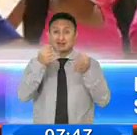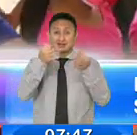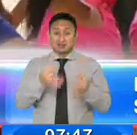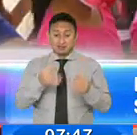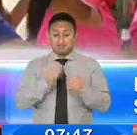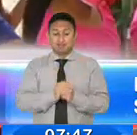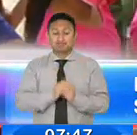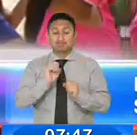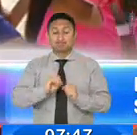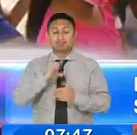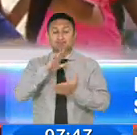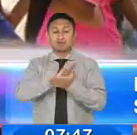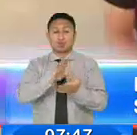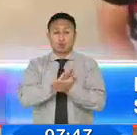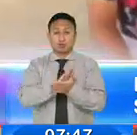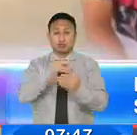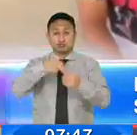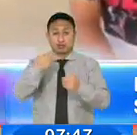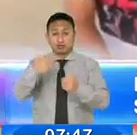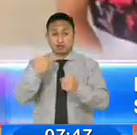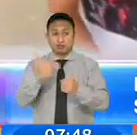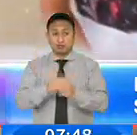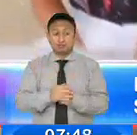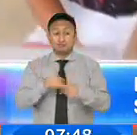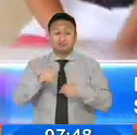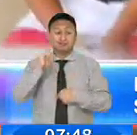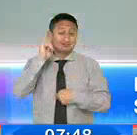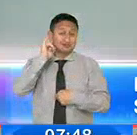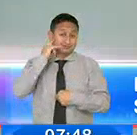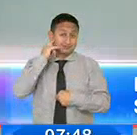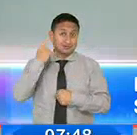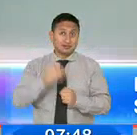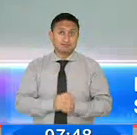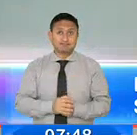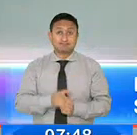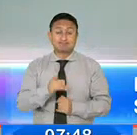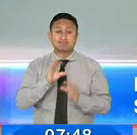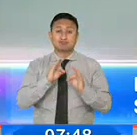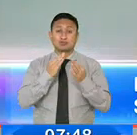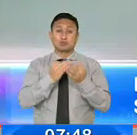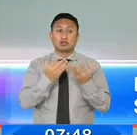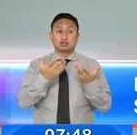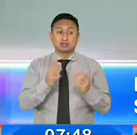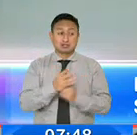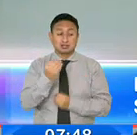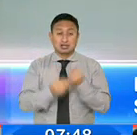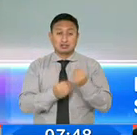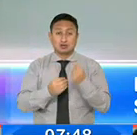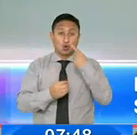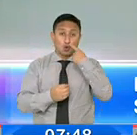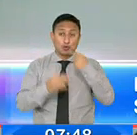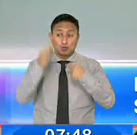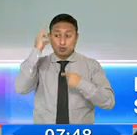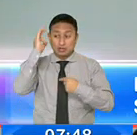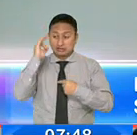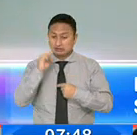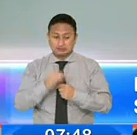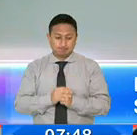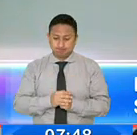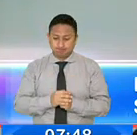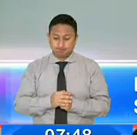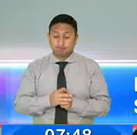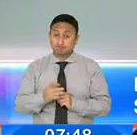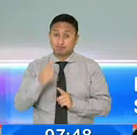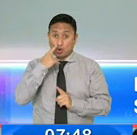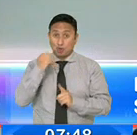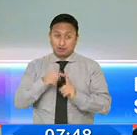abandono escolar está más presente en las niñas. Si una familia tiene que decidir entre si estudia su hijo o su hija, generalmente